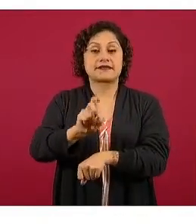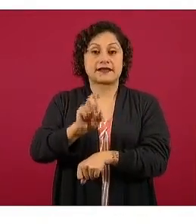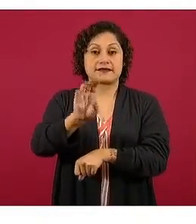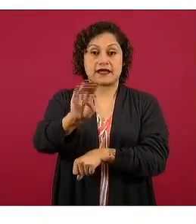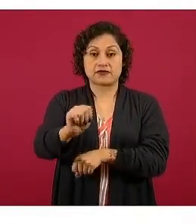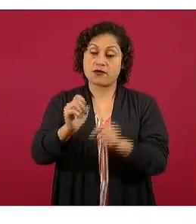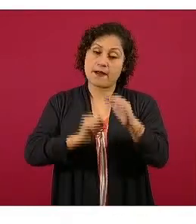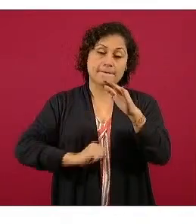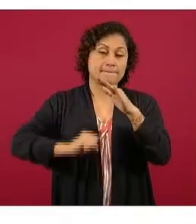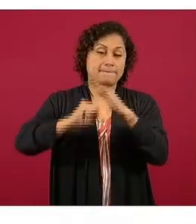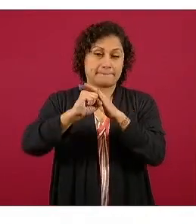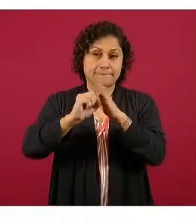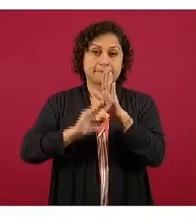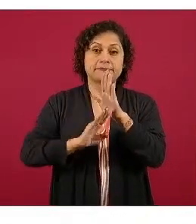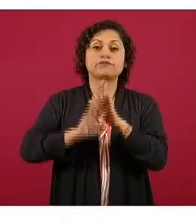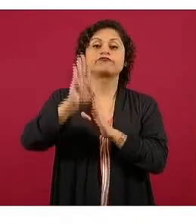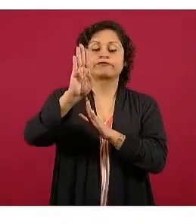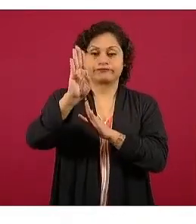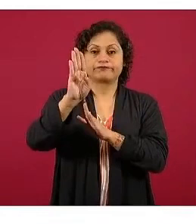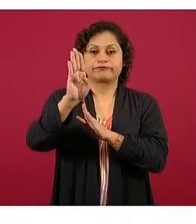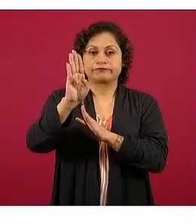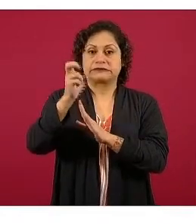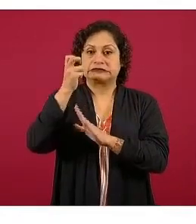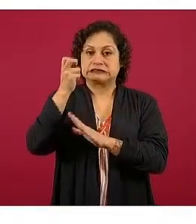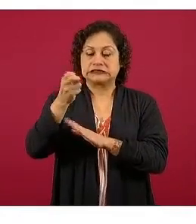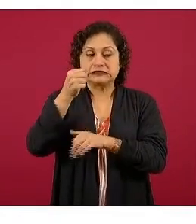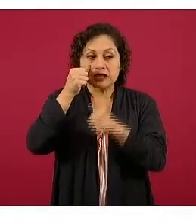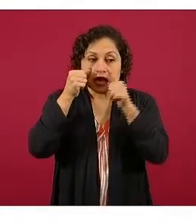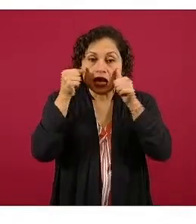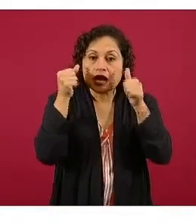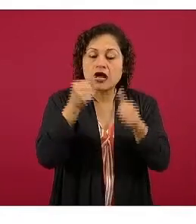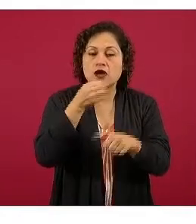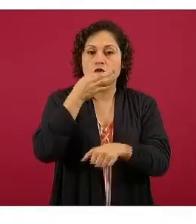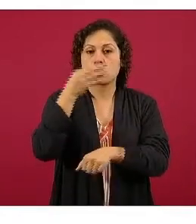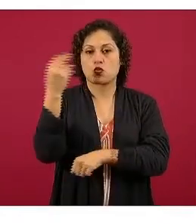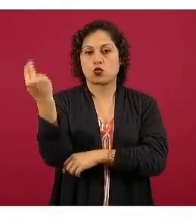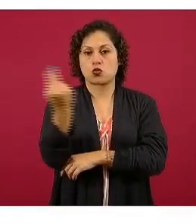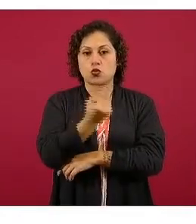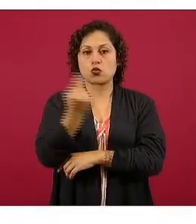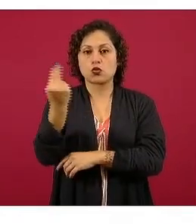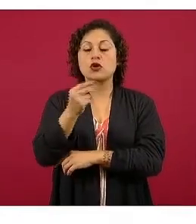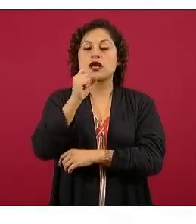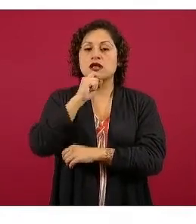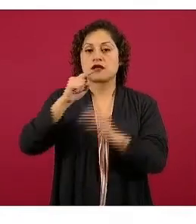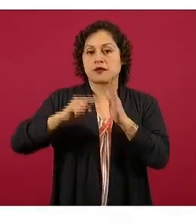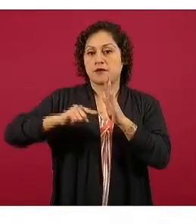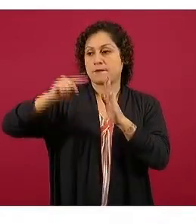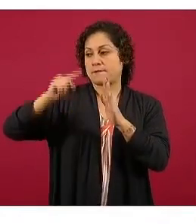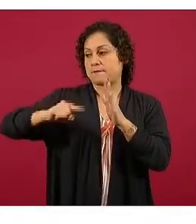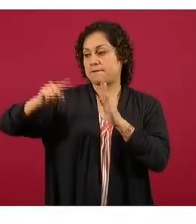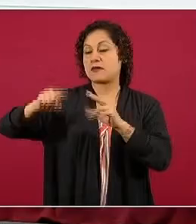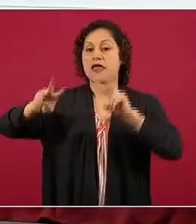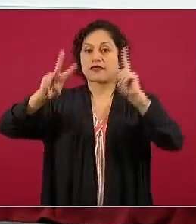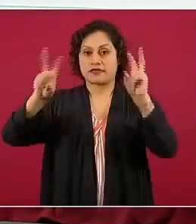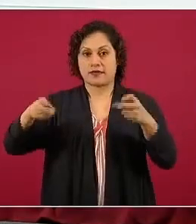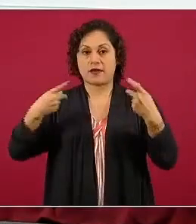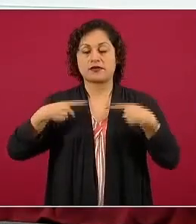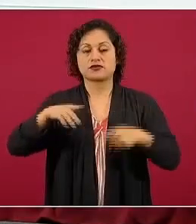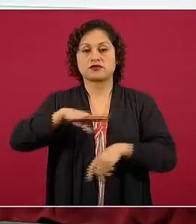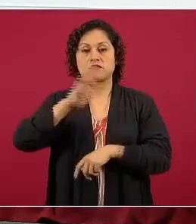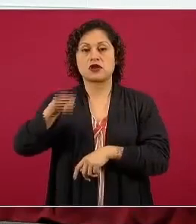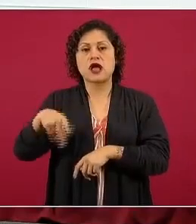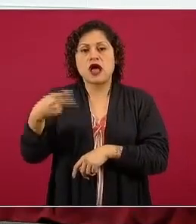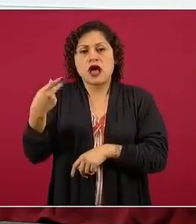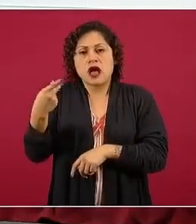se vio en la curva epidémica como en los casos hospitalizados, como también en los picos de mortalidad. Pero a partir de la semana ha